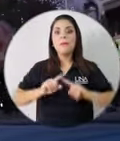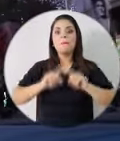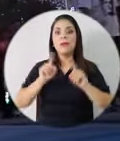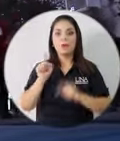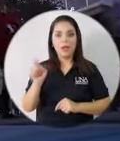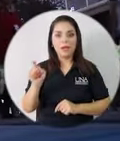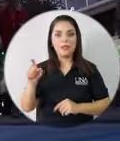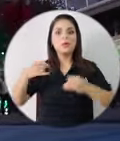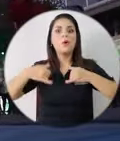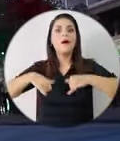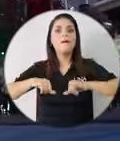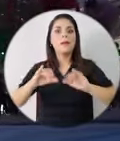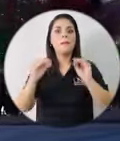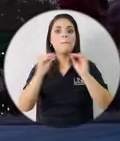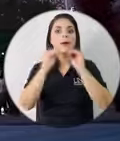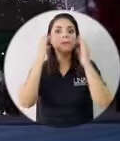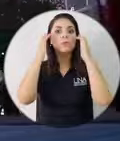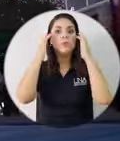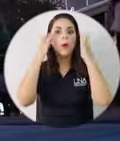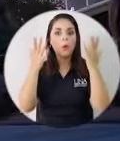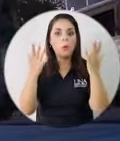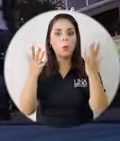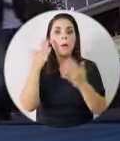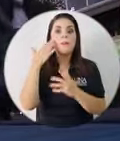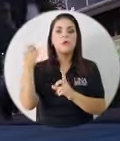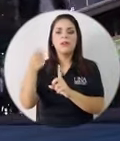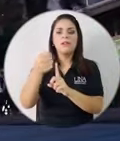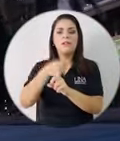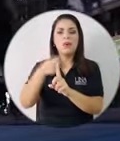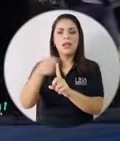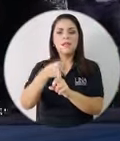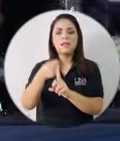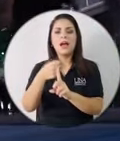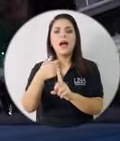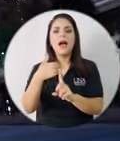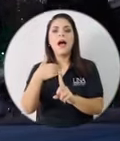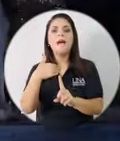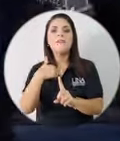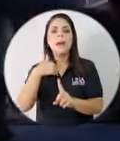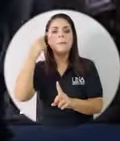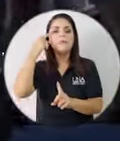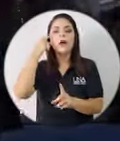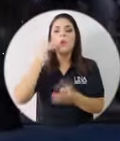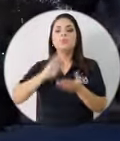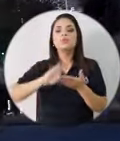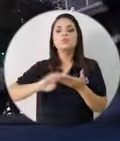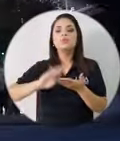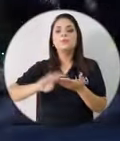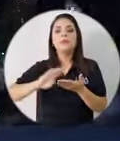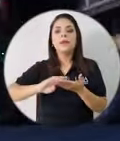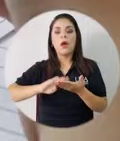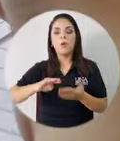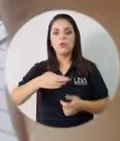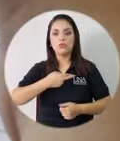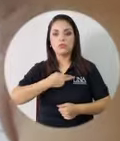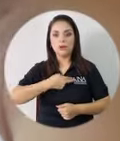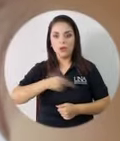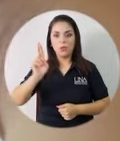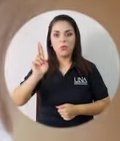todavía estaba más preocupado porque mucha de esa violencia se justificaba religiosamente. Y entonces decía